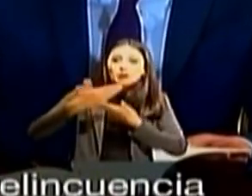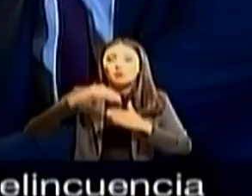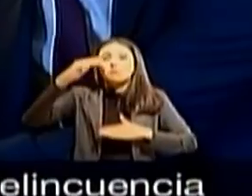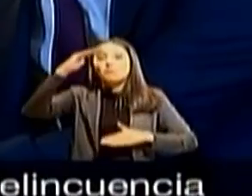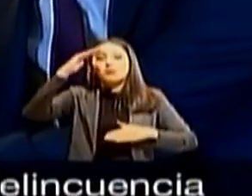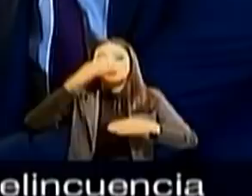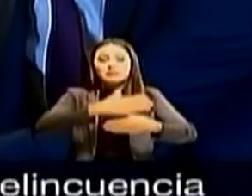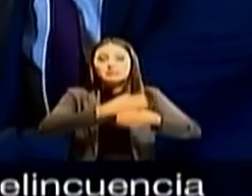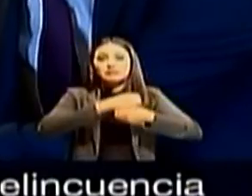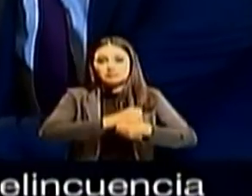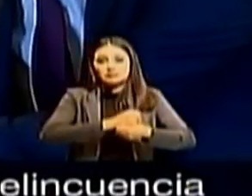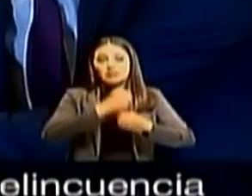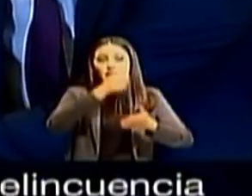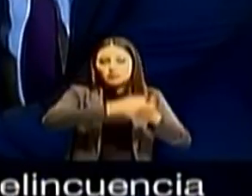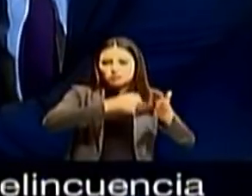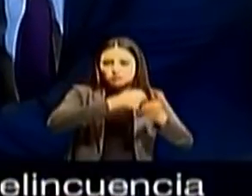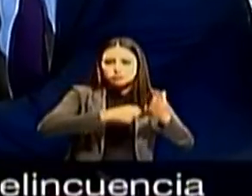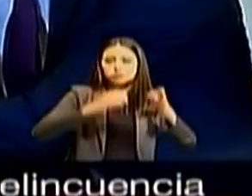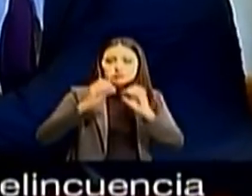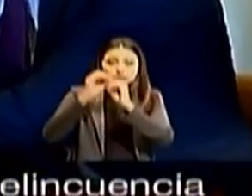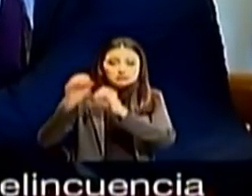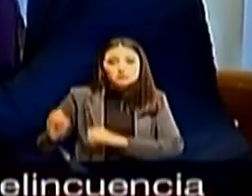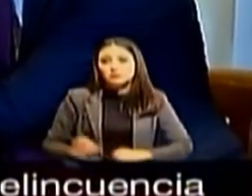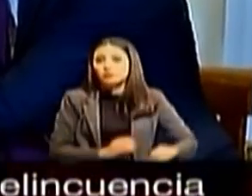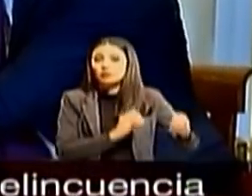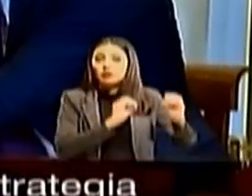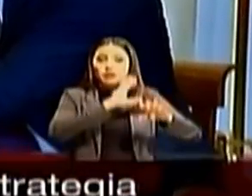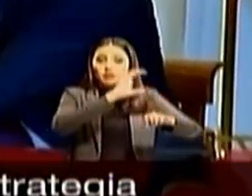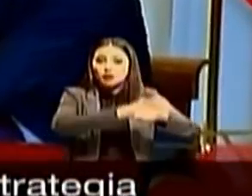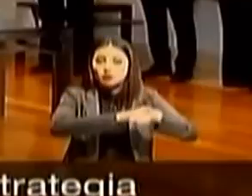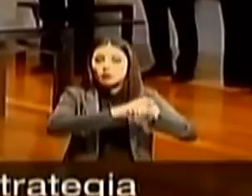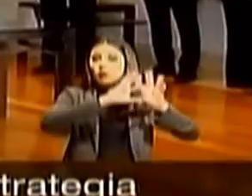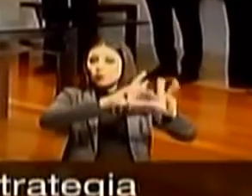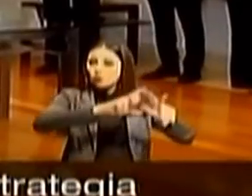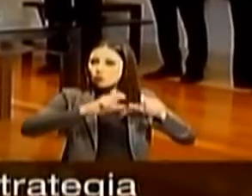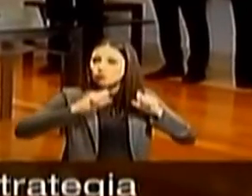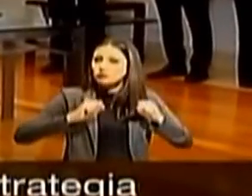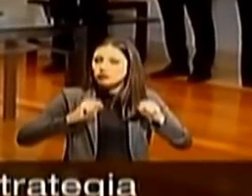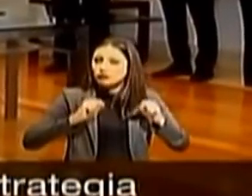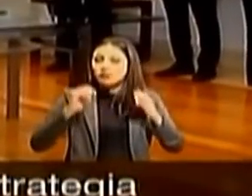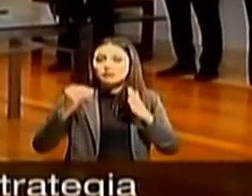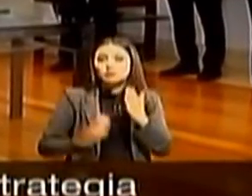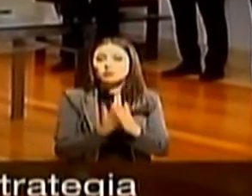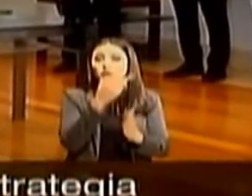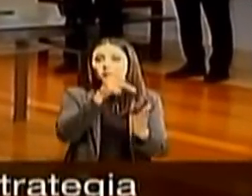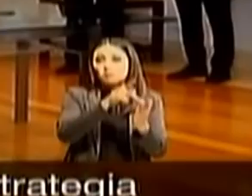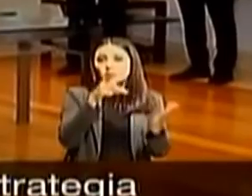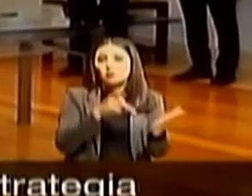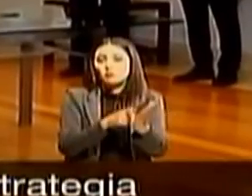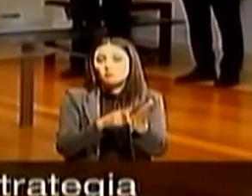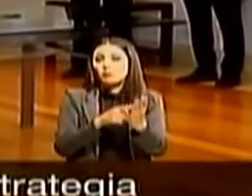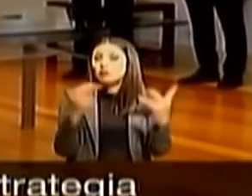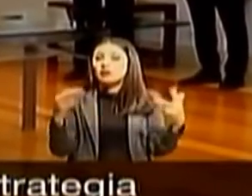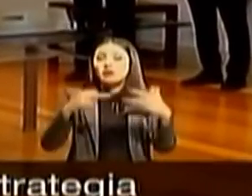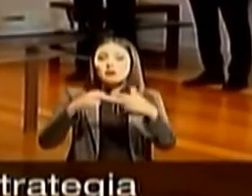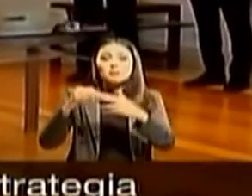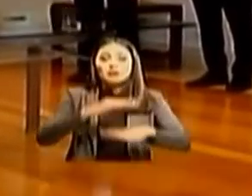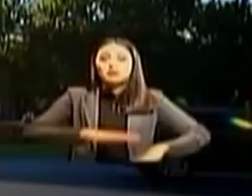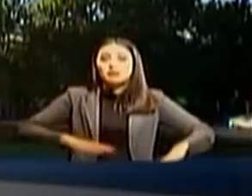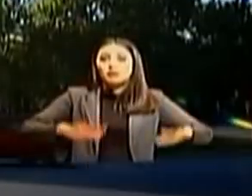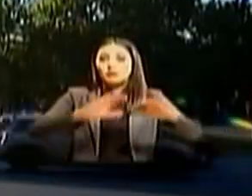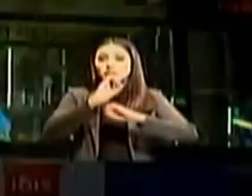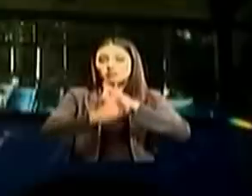la seguridad y la lucha contra la delincuencia organizada transnacional. Esto como parte de la nueva estrategia de relaciones internacionales de